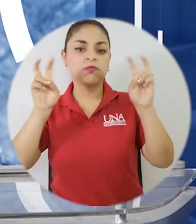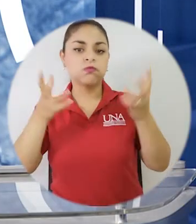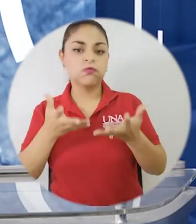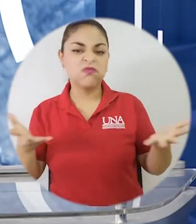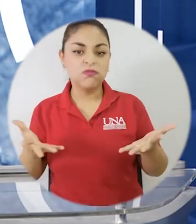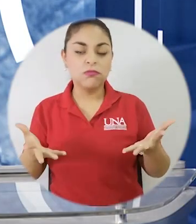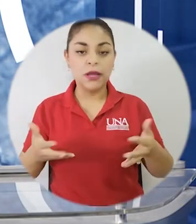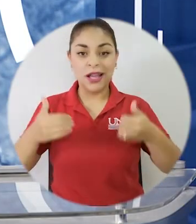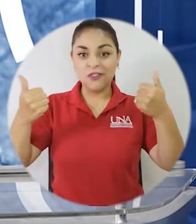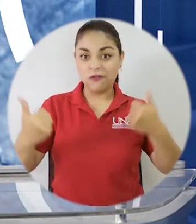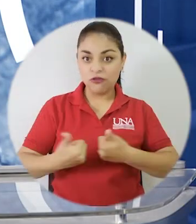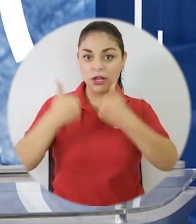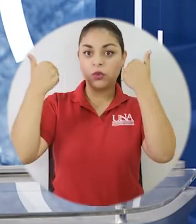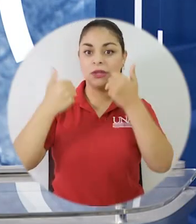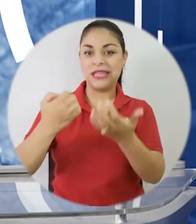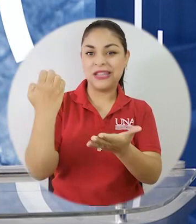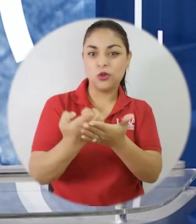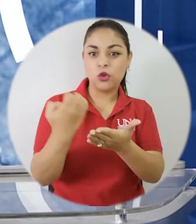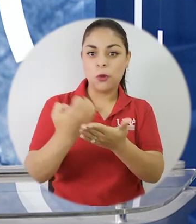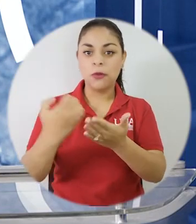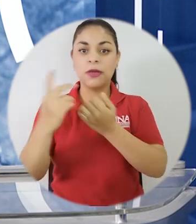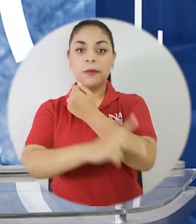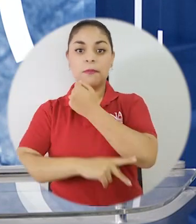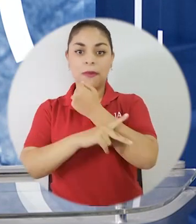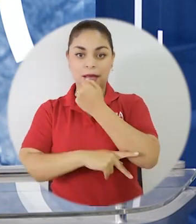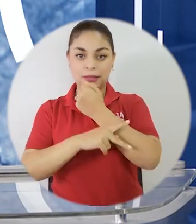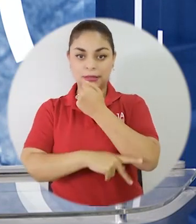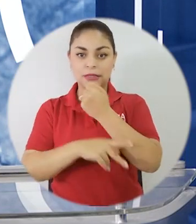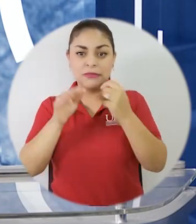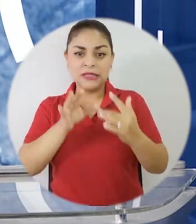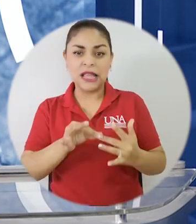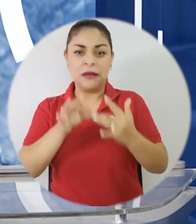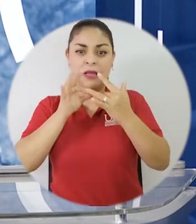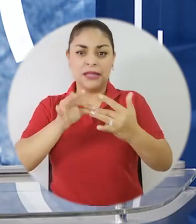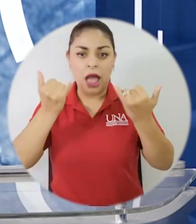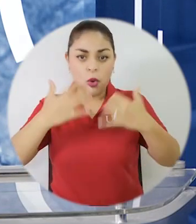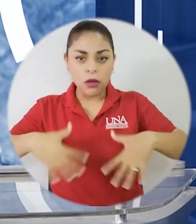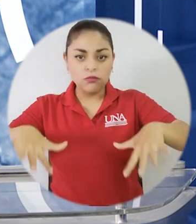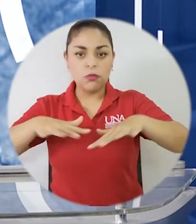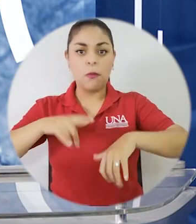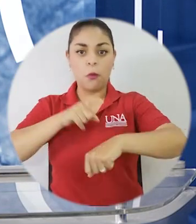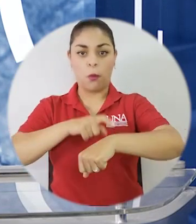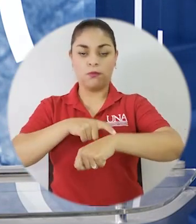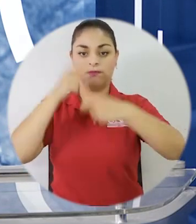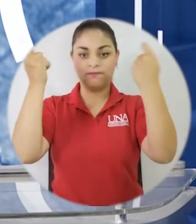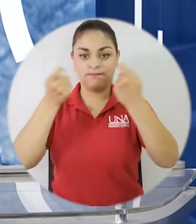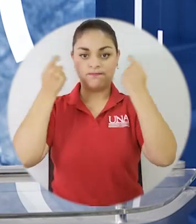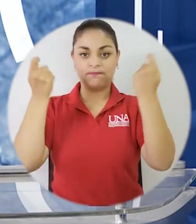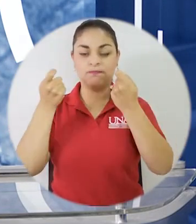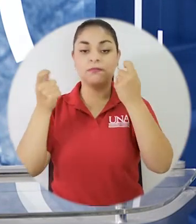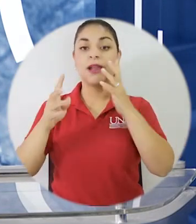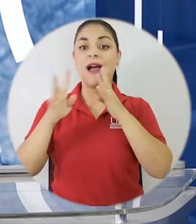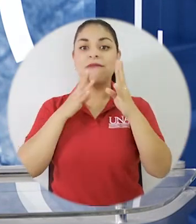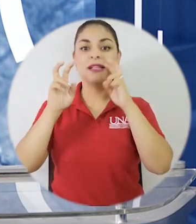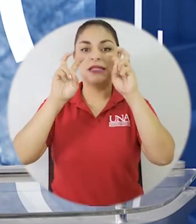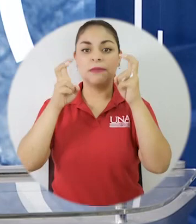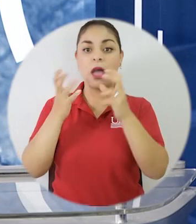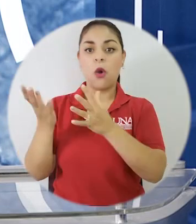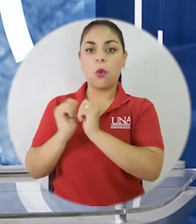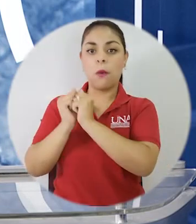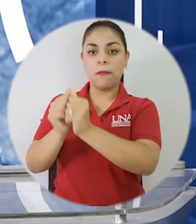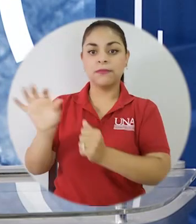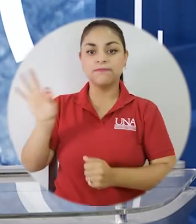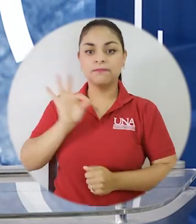los retos económicos del país, precisamente en el marco de esta celebración. Para hablar sobre este tema,